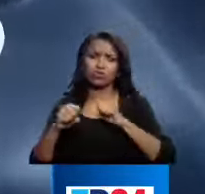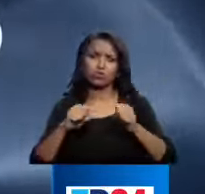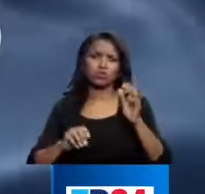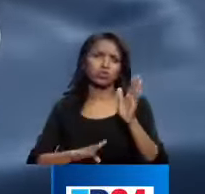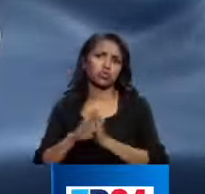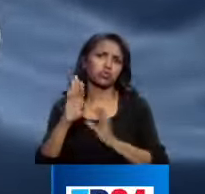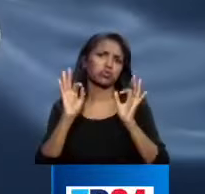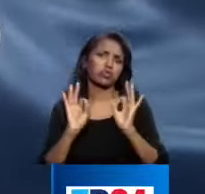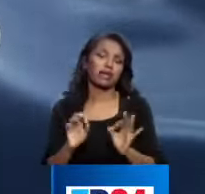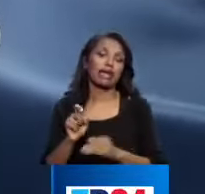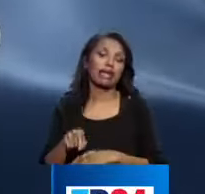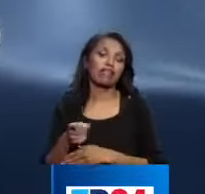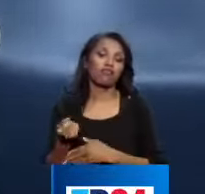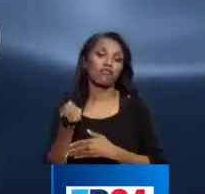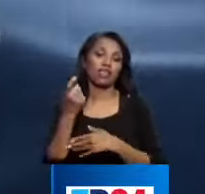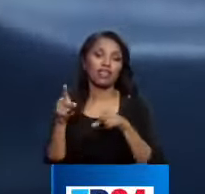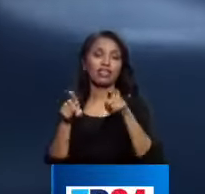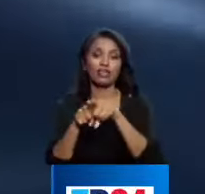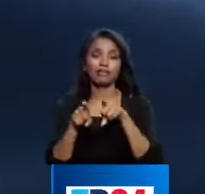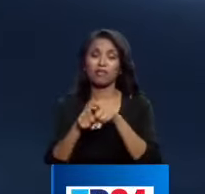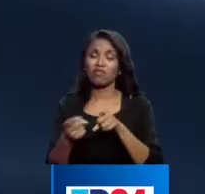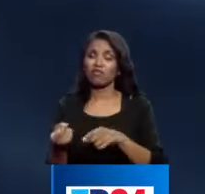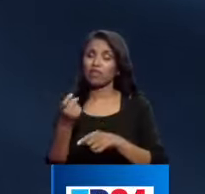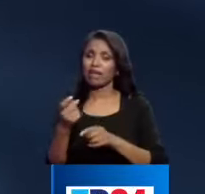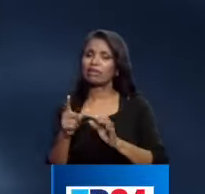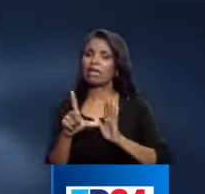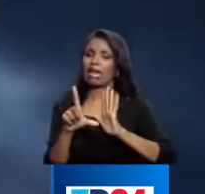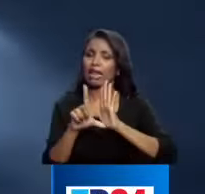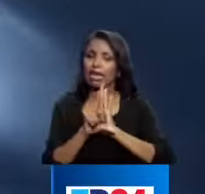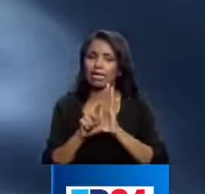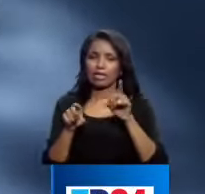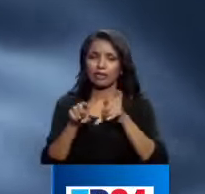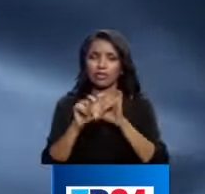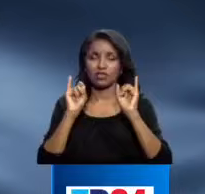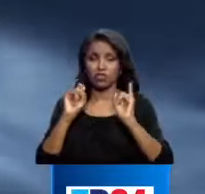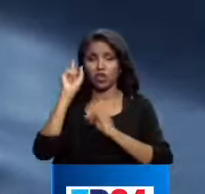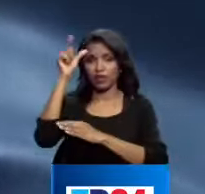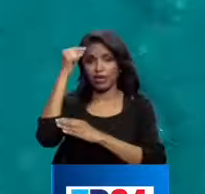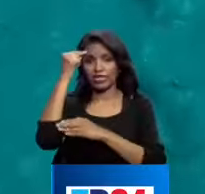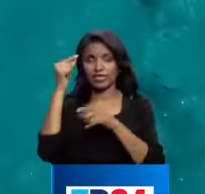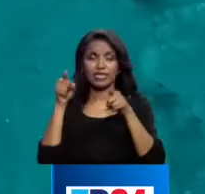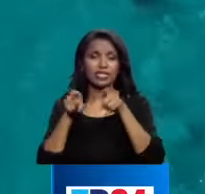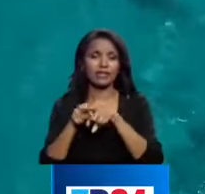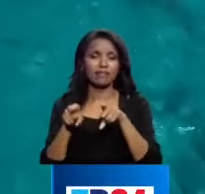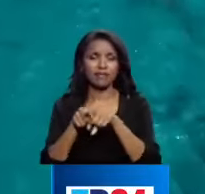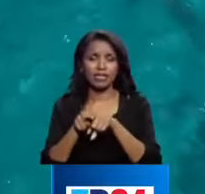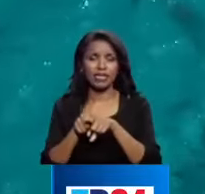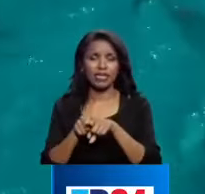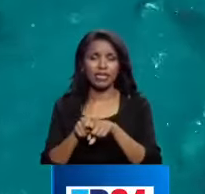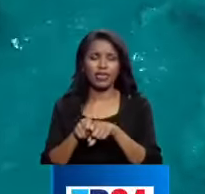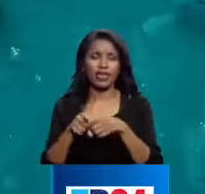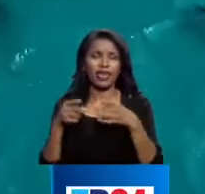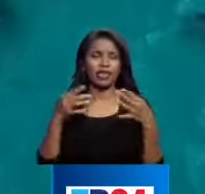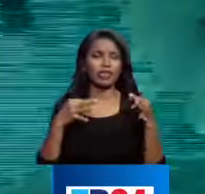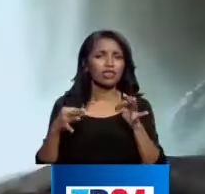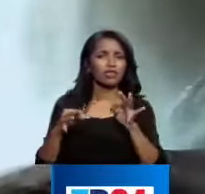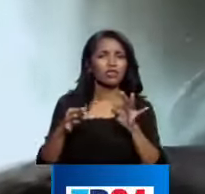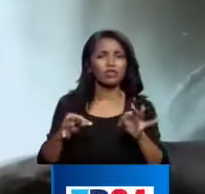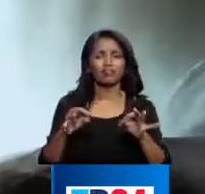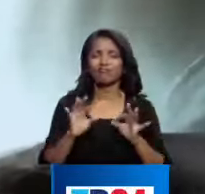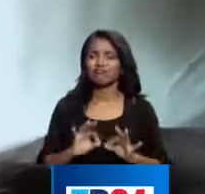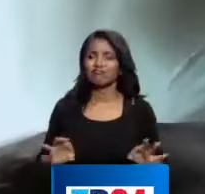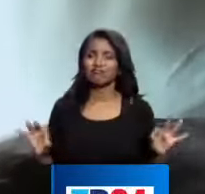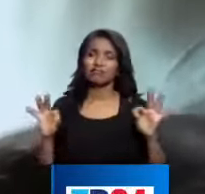Con un marco jurídico claro y sólido, institucionalidad y gobernanza, esta visión de turismo sostenible